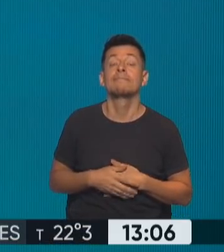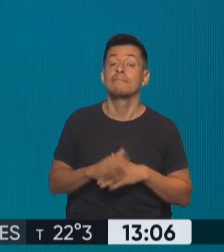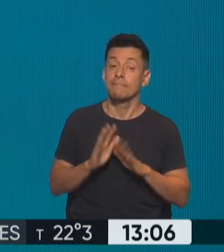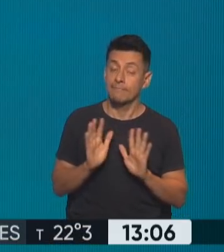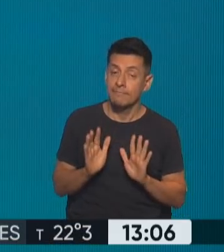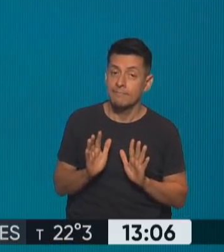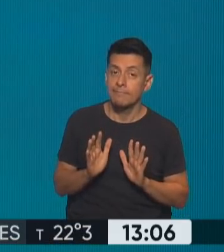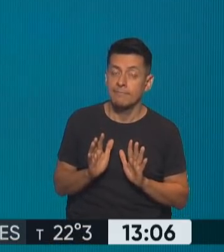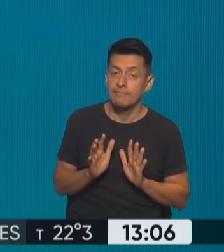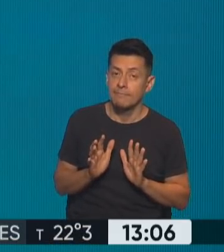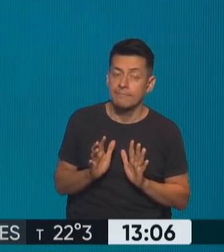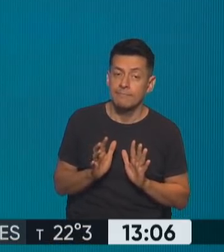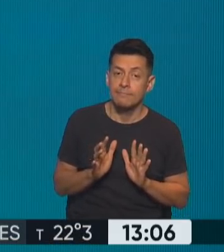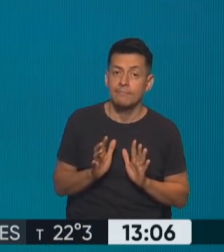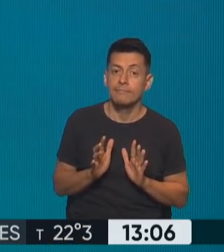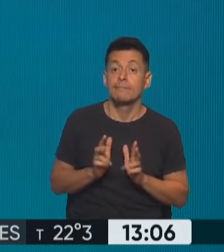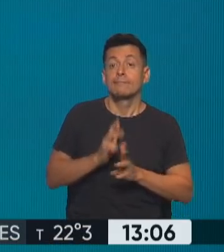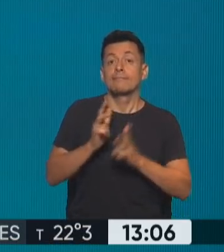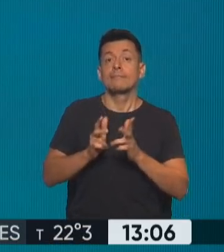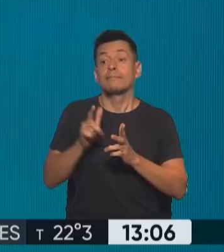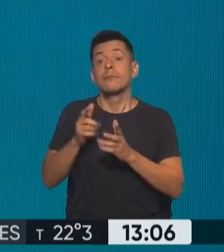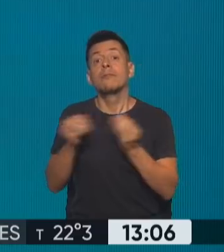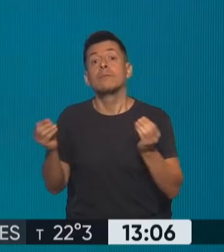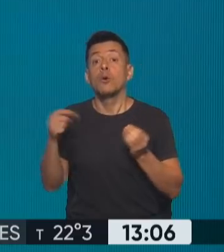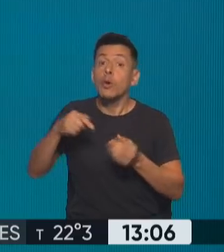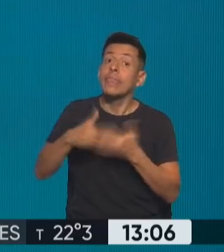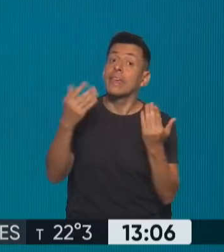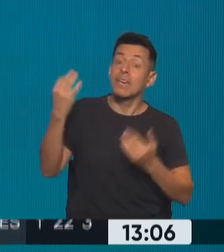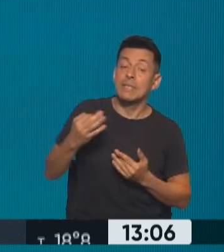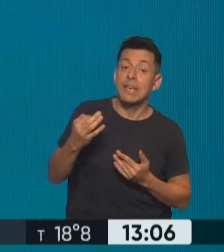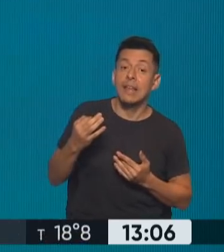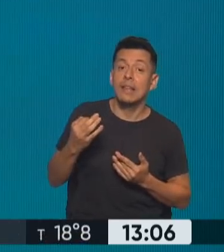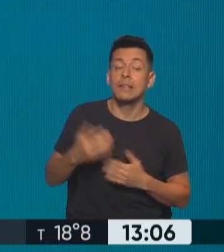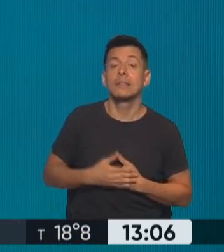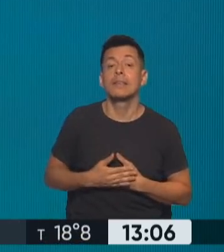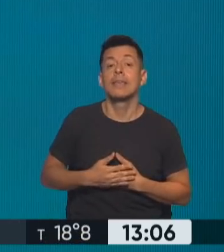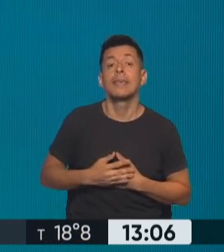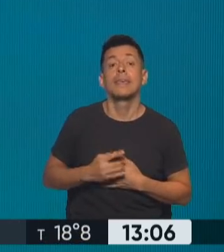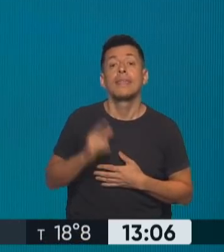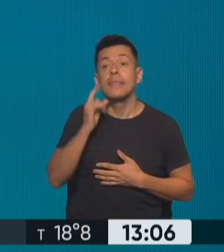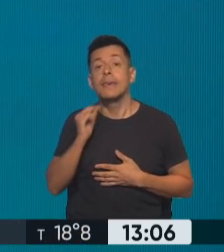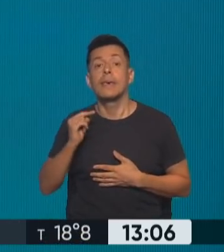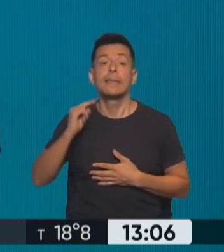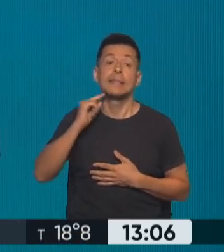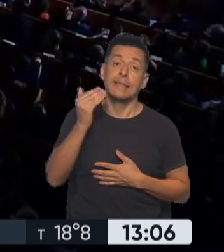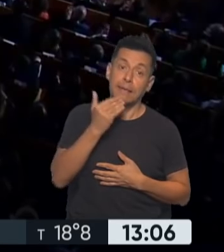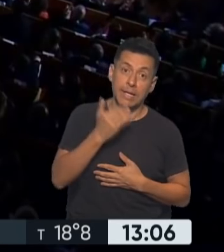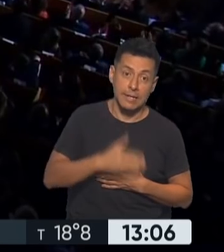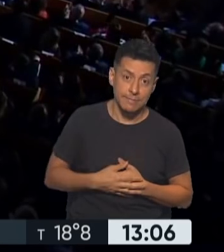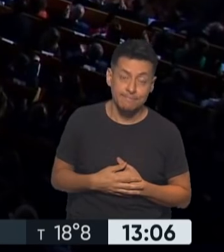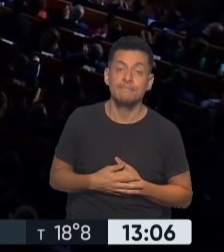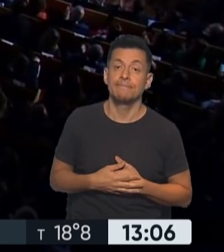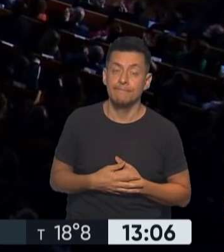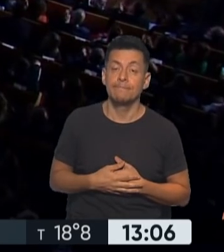Permítanme terminar, hoy es un día muy especial también, 13 de abril. ¿Por qué?